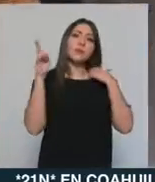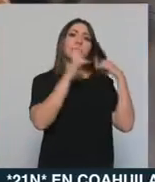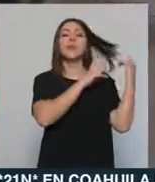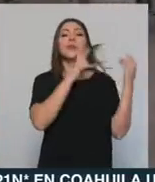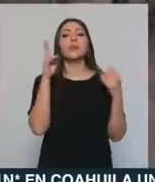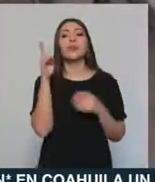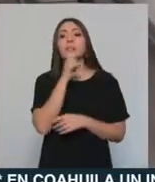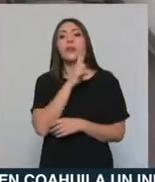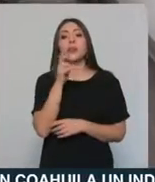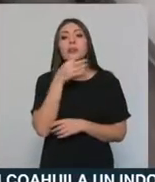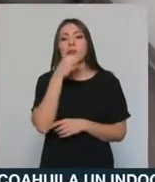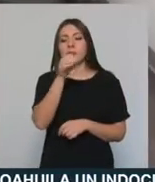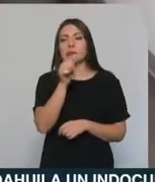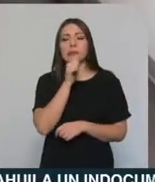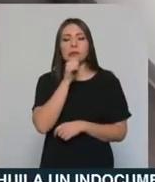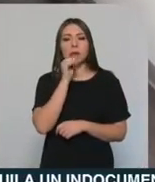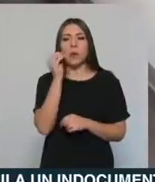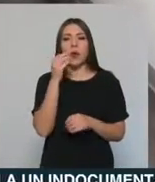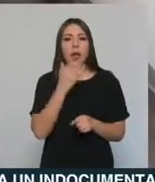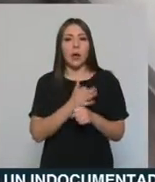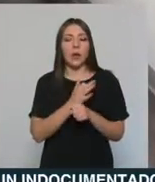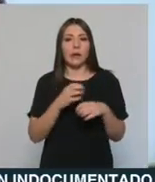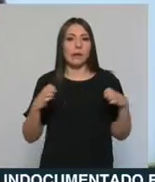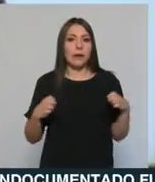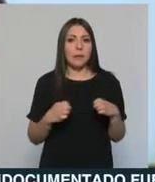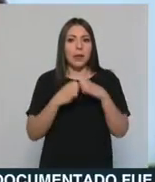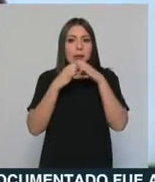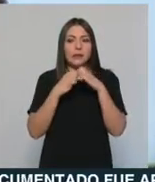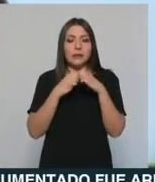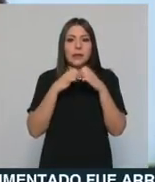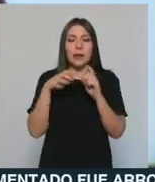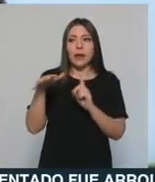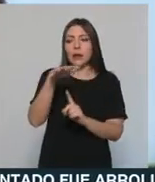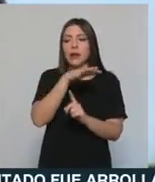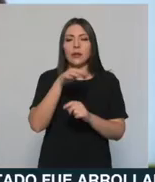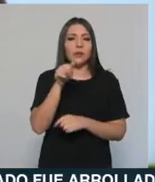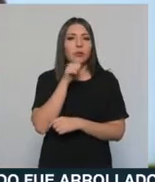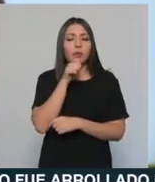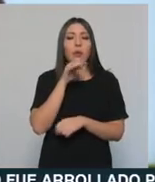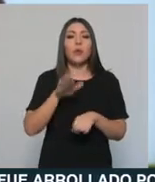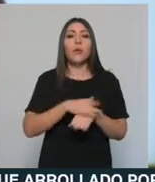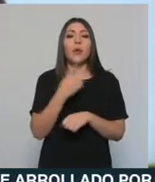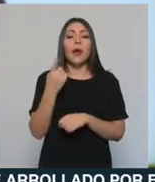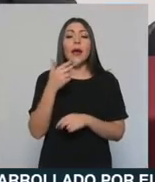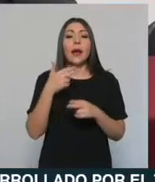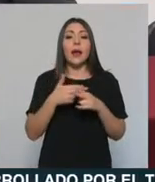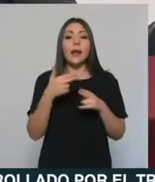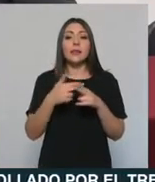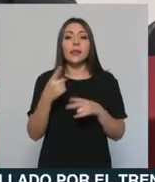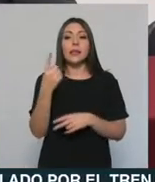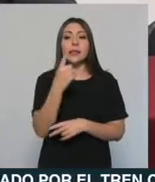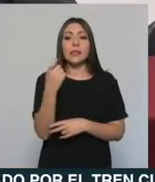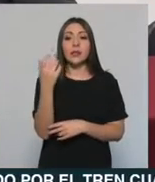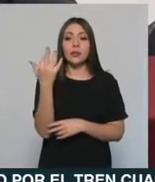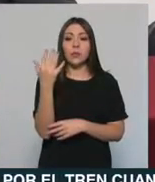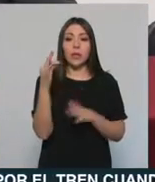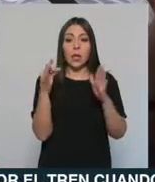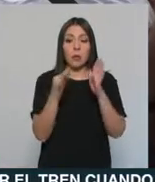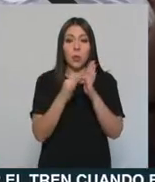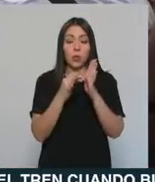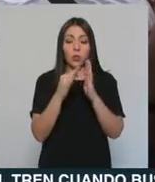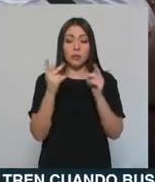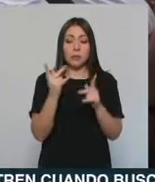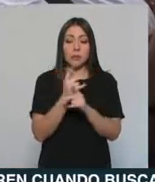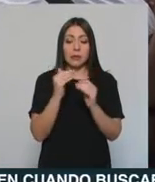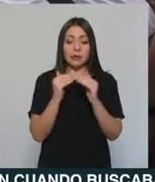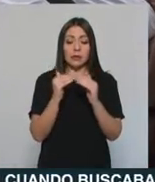la declaratoria de emergencia ambiental en fase 1, por no alcanzar los 150 puntos IMECAS, se emitió una alerta que,